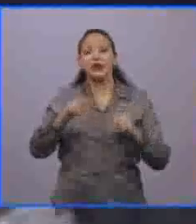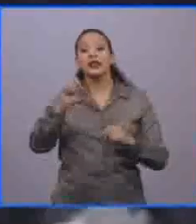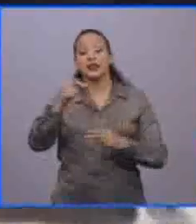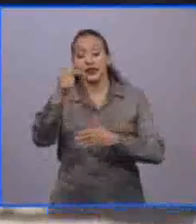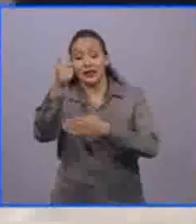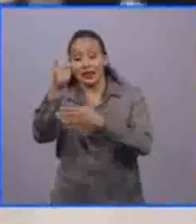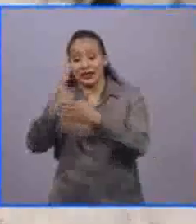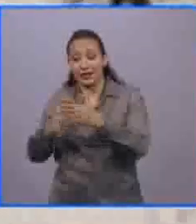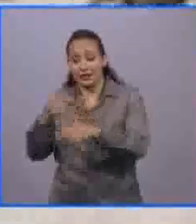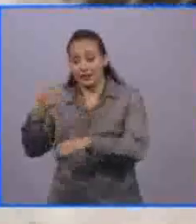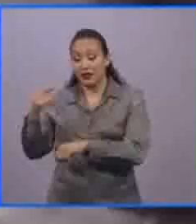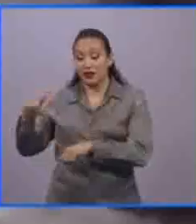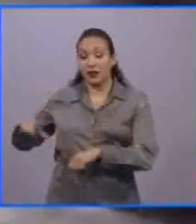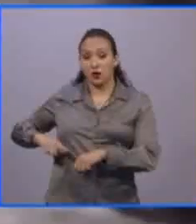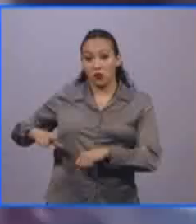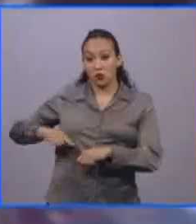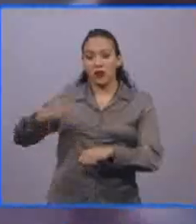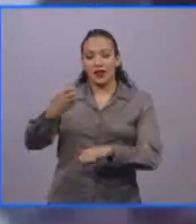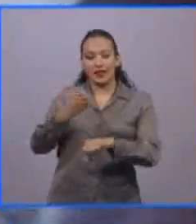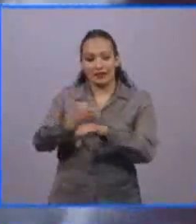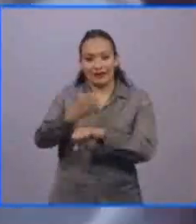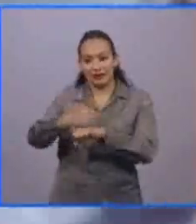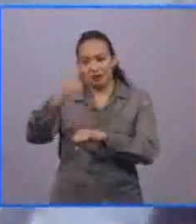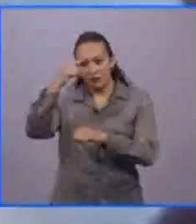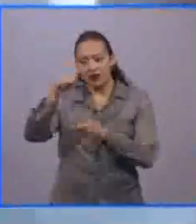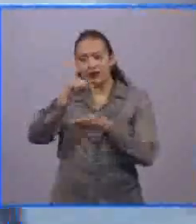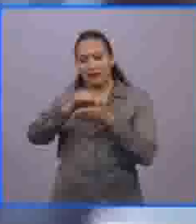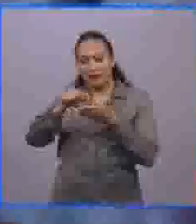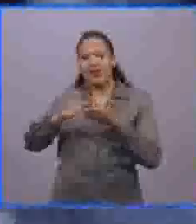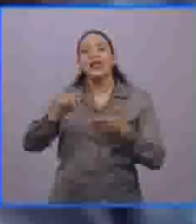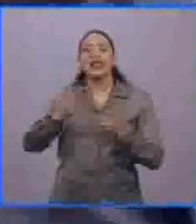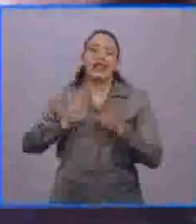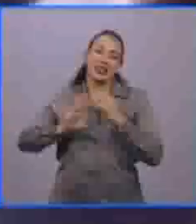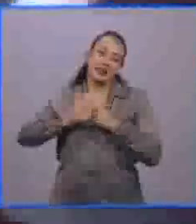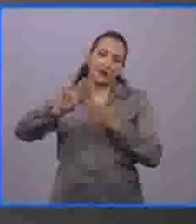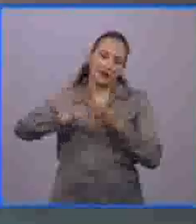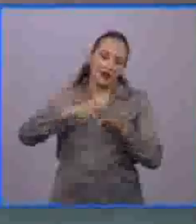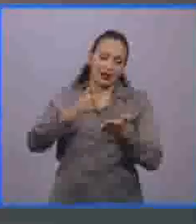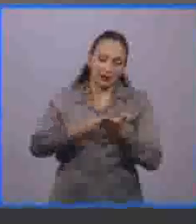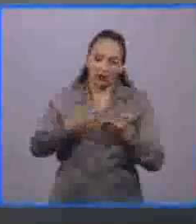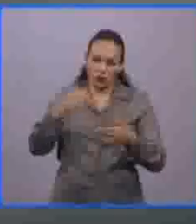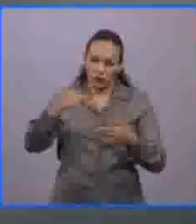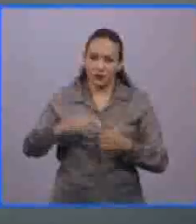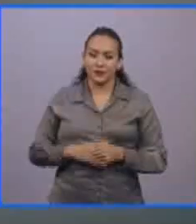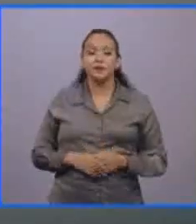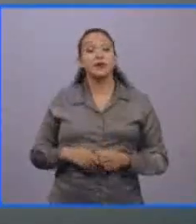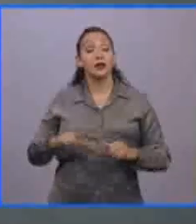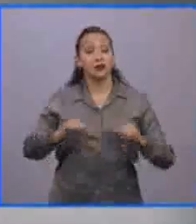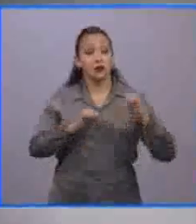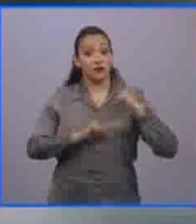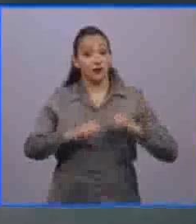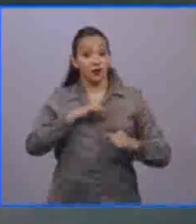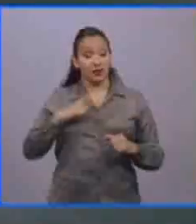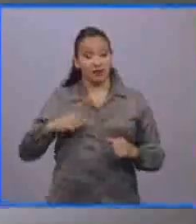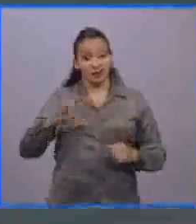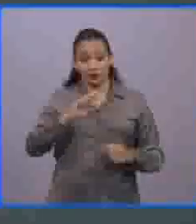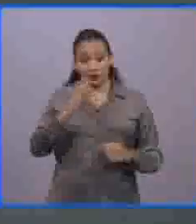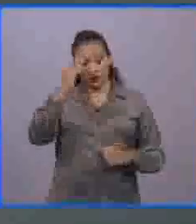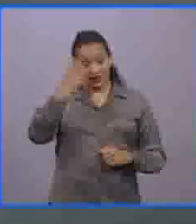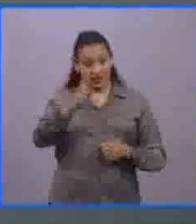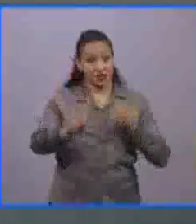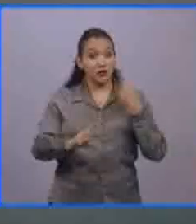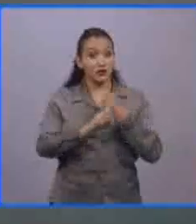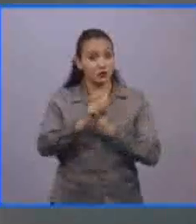registros estatales, con el fin de depurarlos y evitar duplicidades. Indicó que las autoridades deben reconocer el problema para